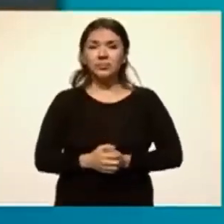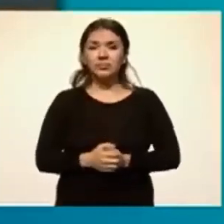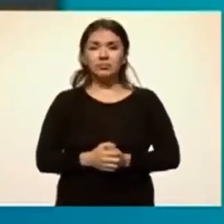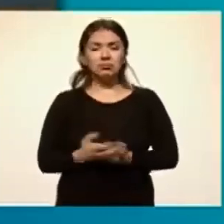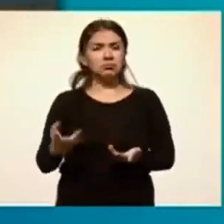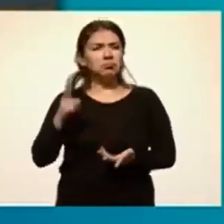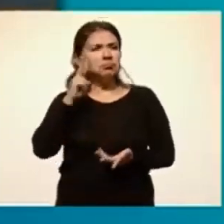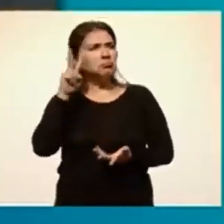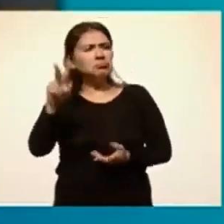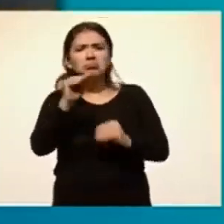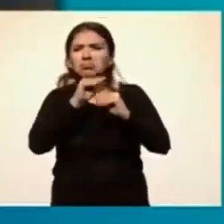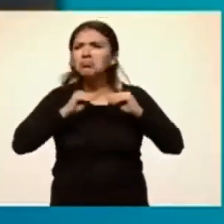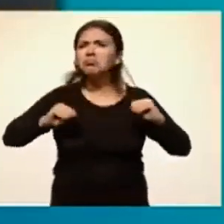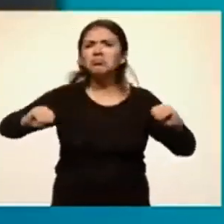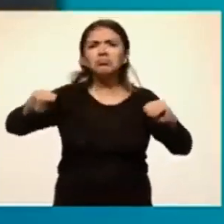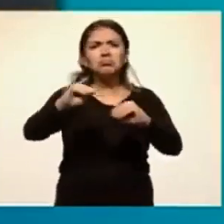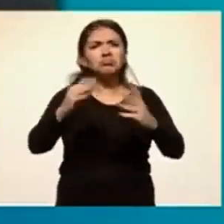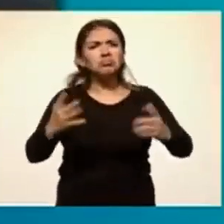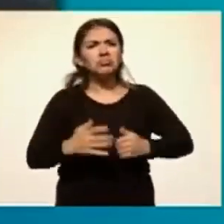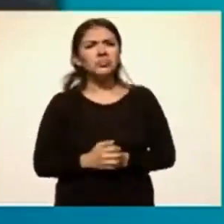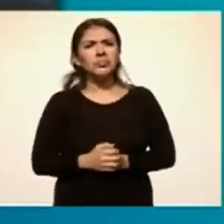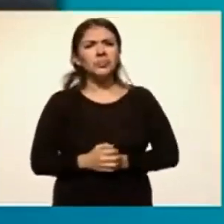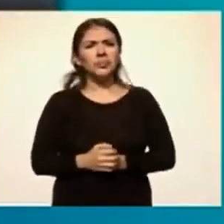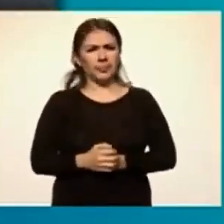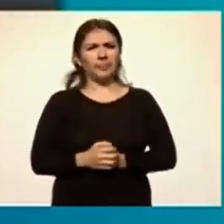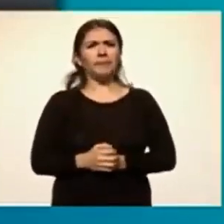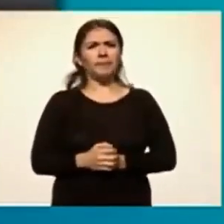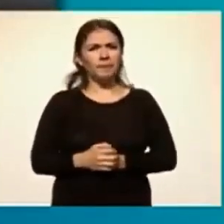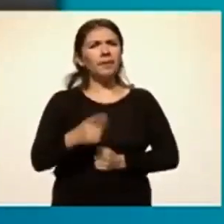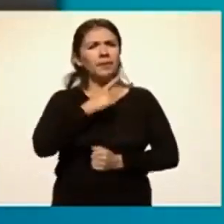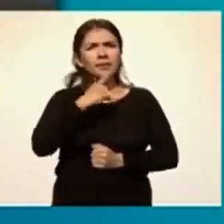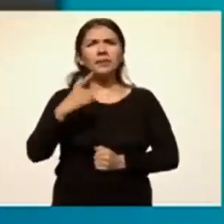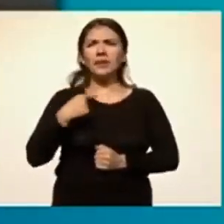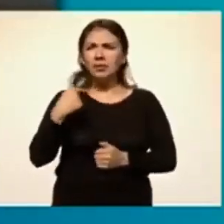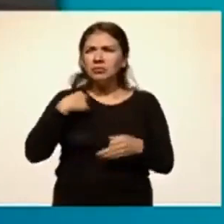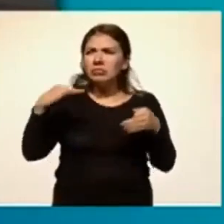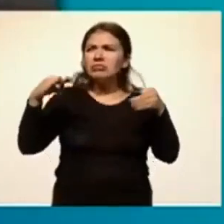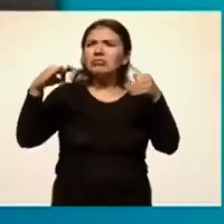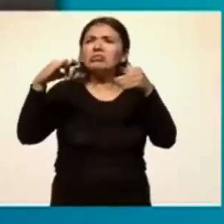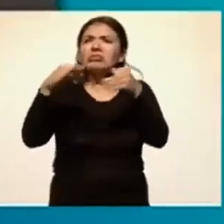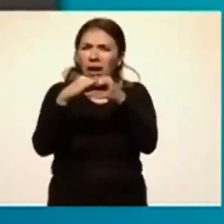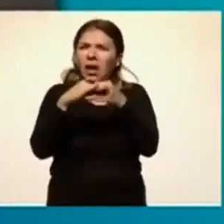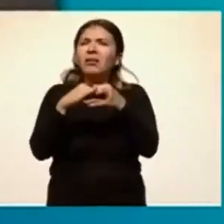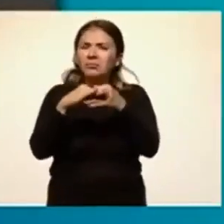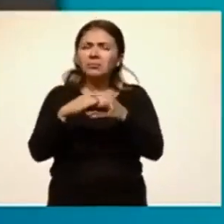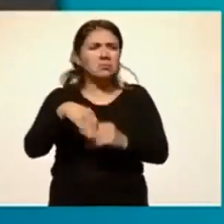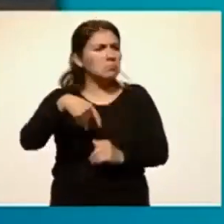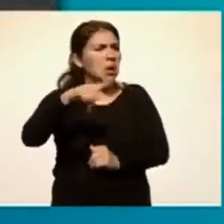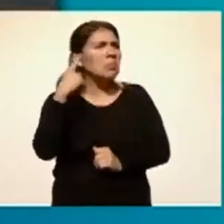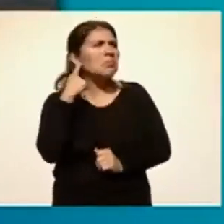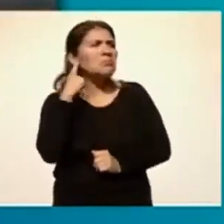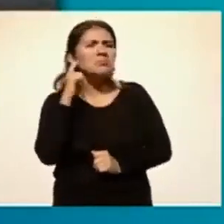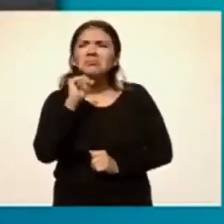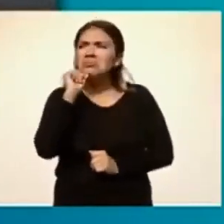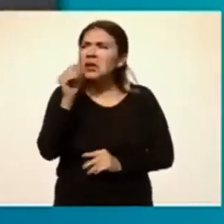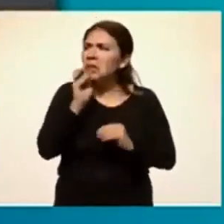No se ve nada. Ya debemos estar cerca. Sí, pero no se oye